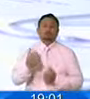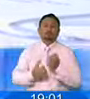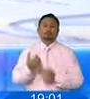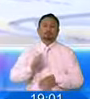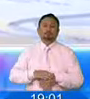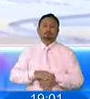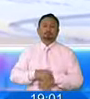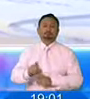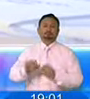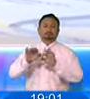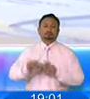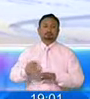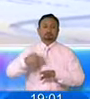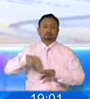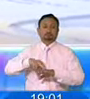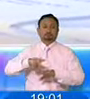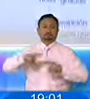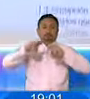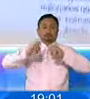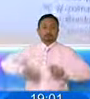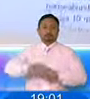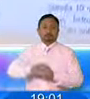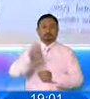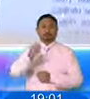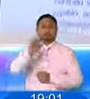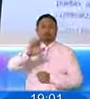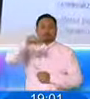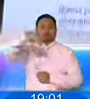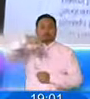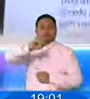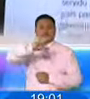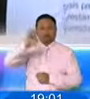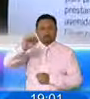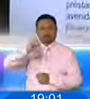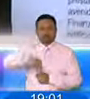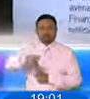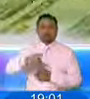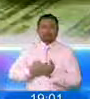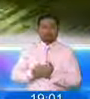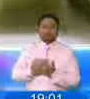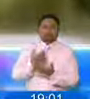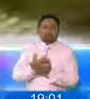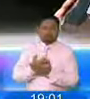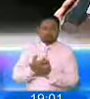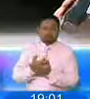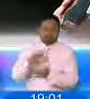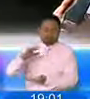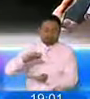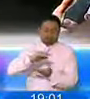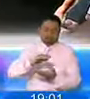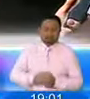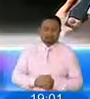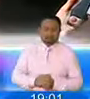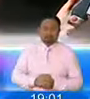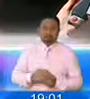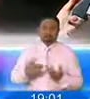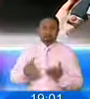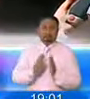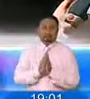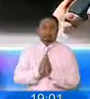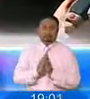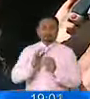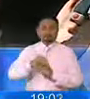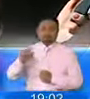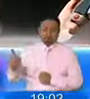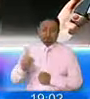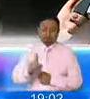a través de la Secretaría Nacional de Inteligencia, SENAIN, de donde habrían salido los recursos económicos. También voy a pedir que se llame a